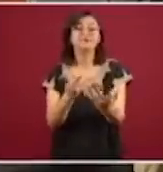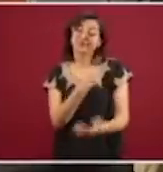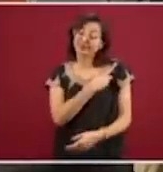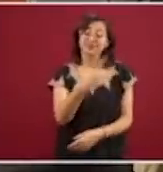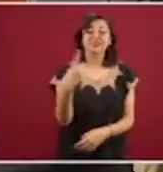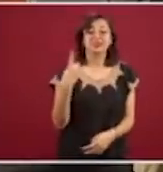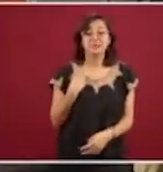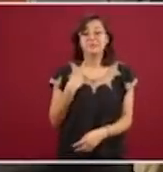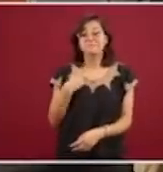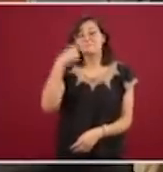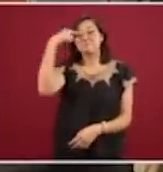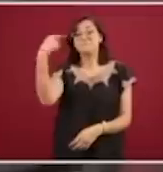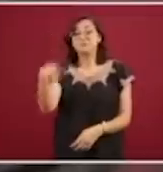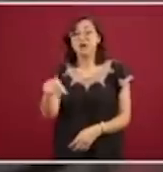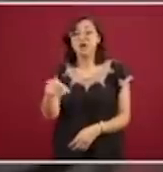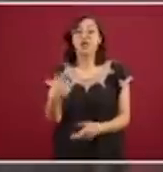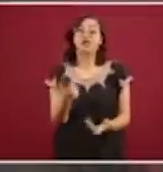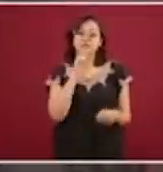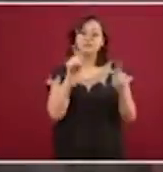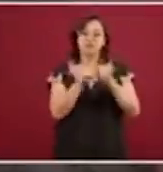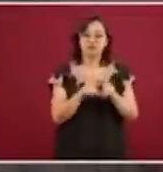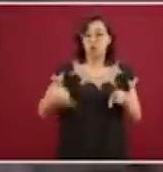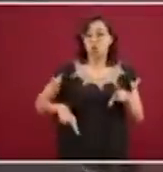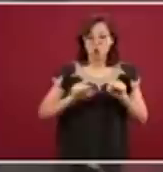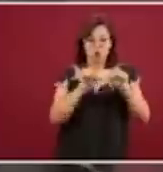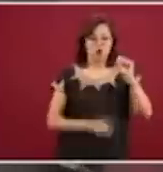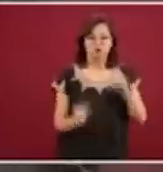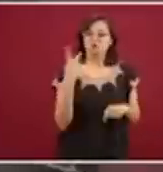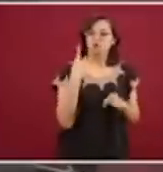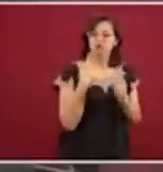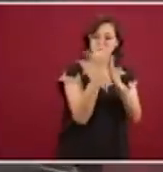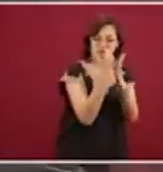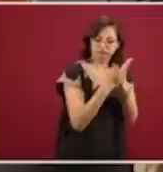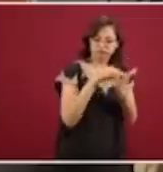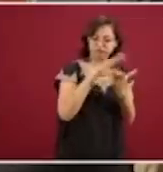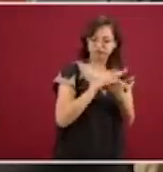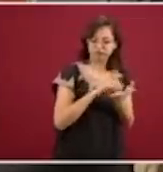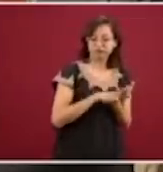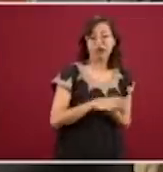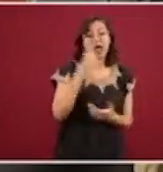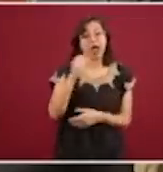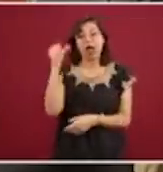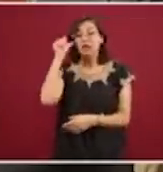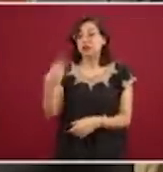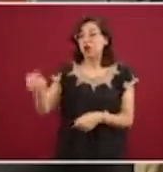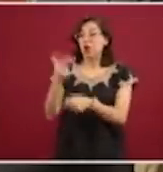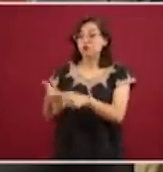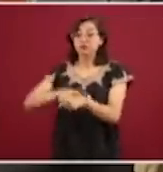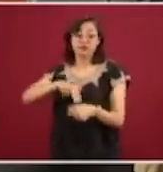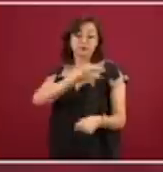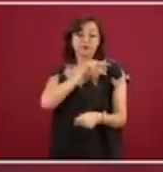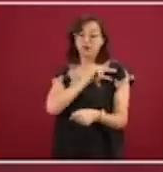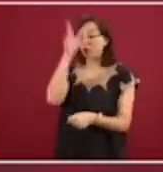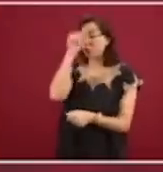esfuerzos de una política de Estado. Ayer mismo que aquí se firmó el convenio con el sector privado, es